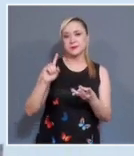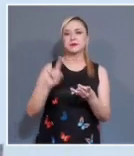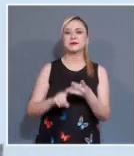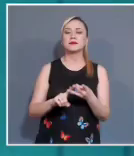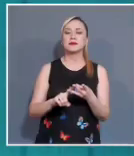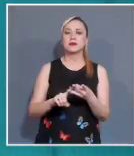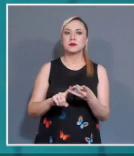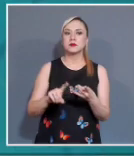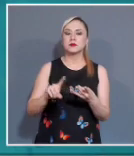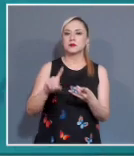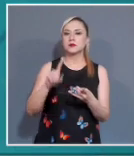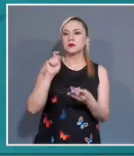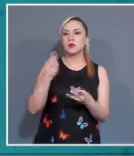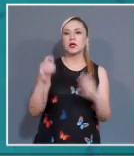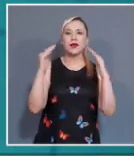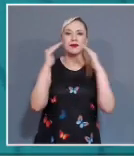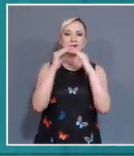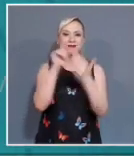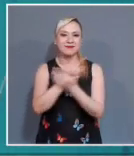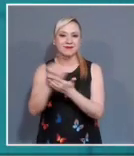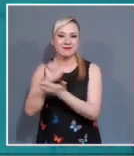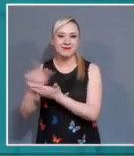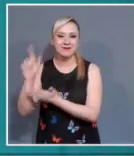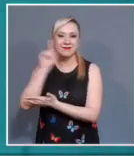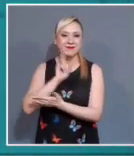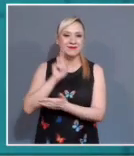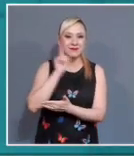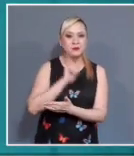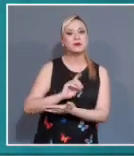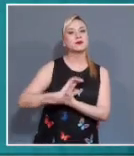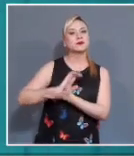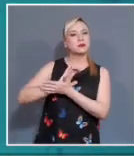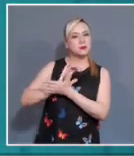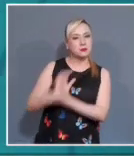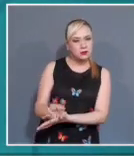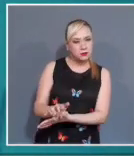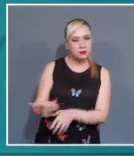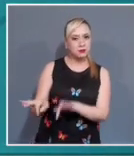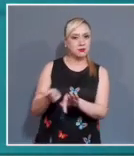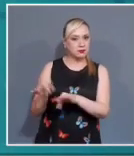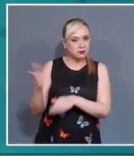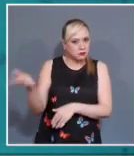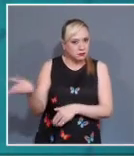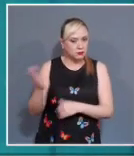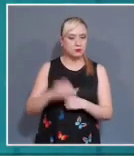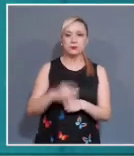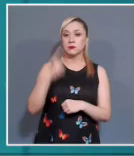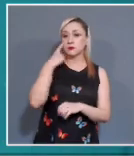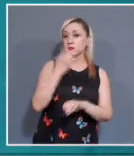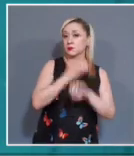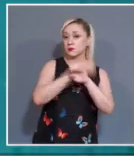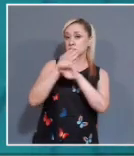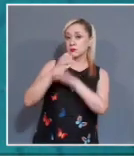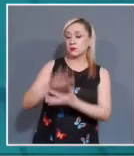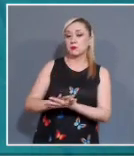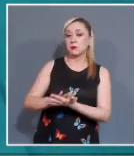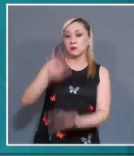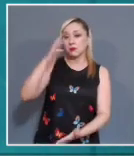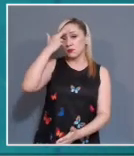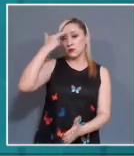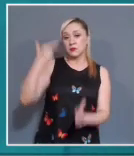remuneradas del hogar. Añadió que las entidades federativas con mayor porcentaje de población víctima de